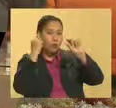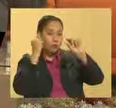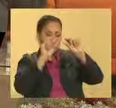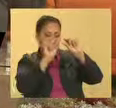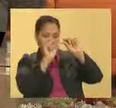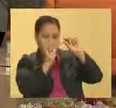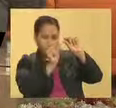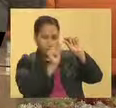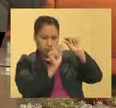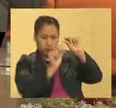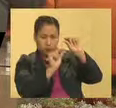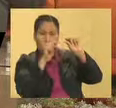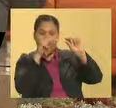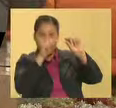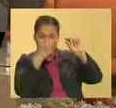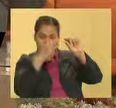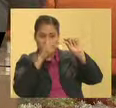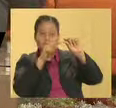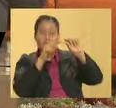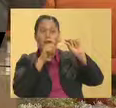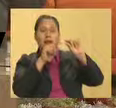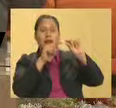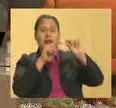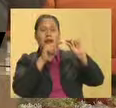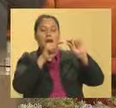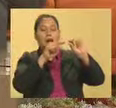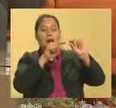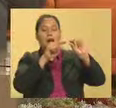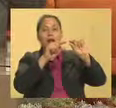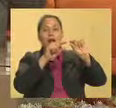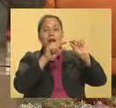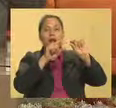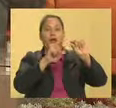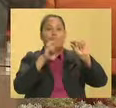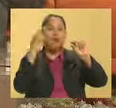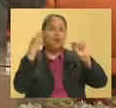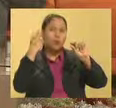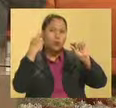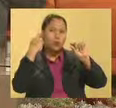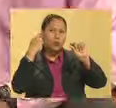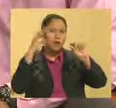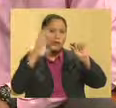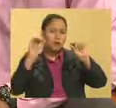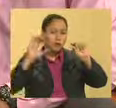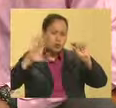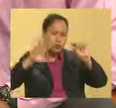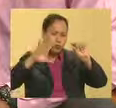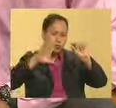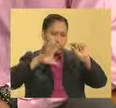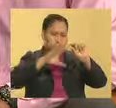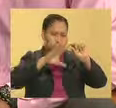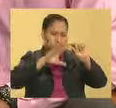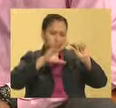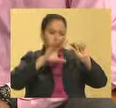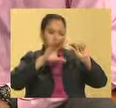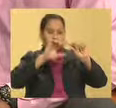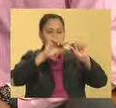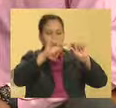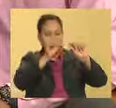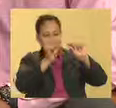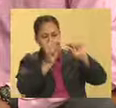del oído es el que lleva el impulso del sonido de la parte externa a la